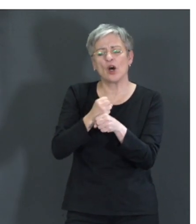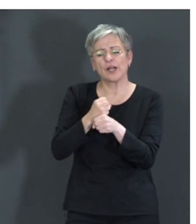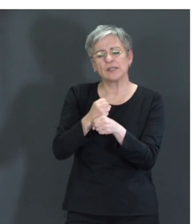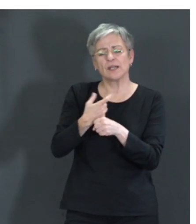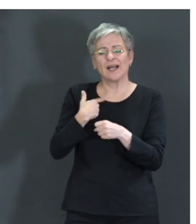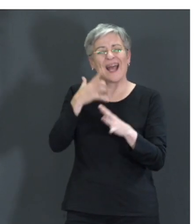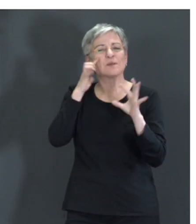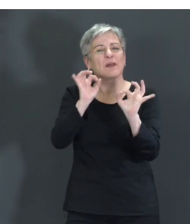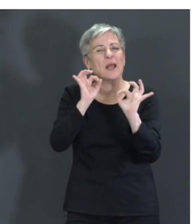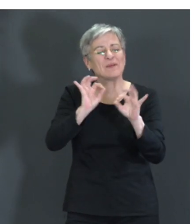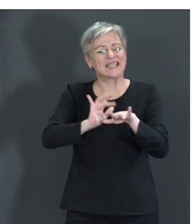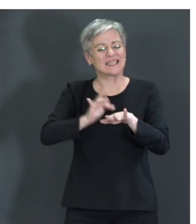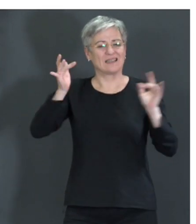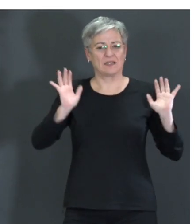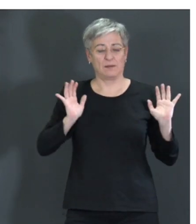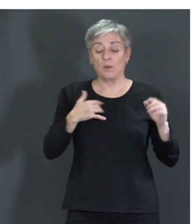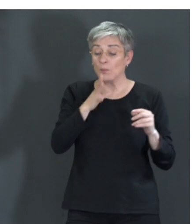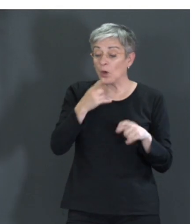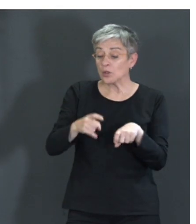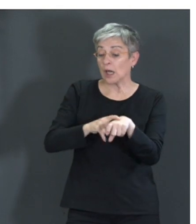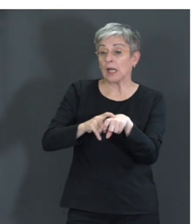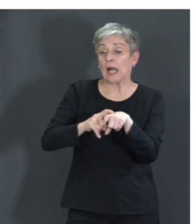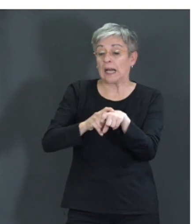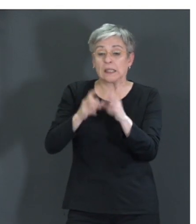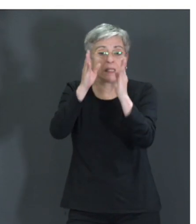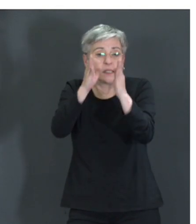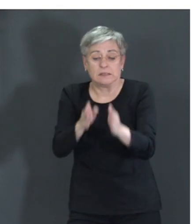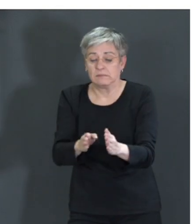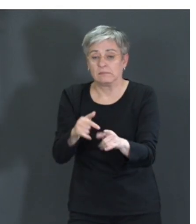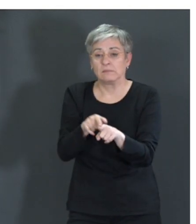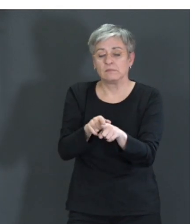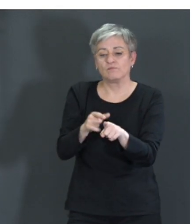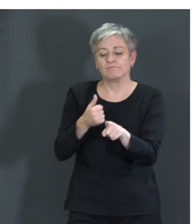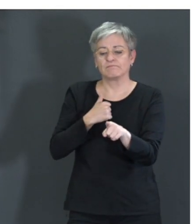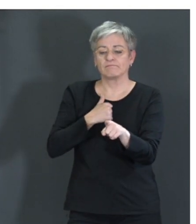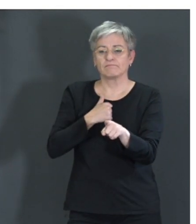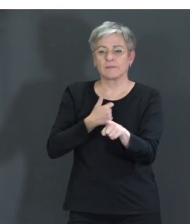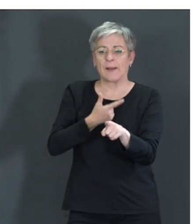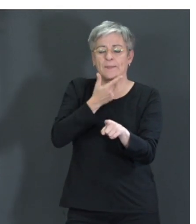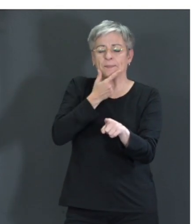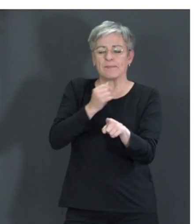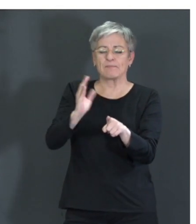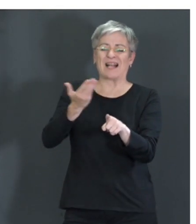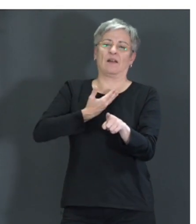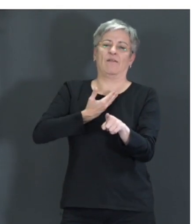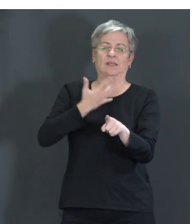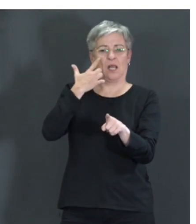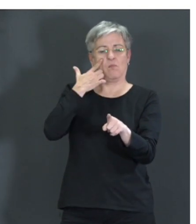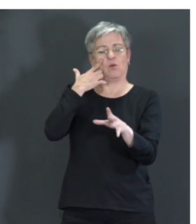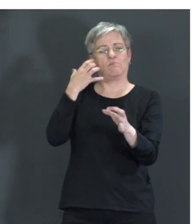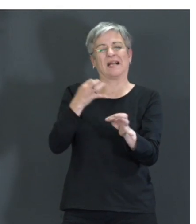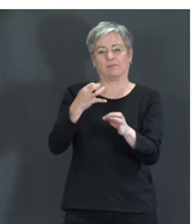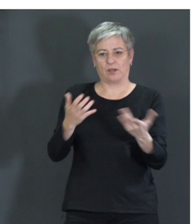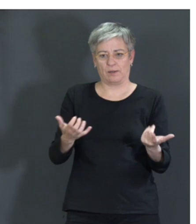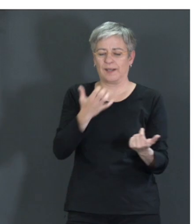es aquellas personas cuyas características personales hacen que se vean más afectadas por un riesgo determinado. Por